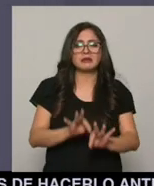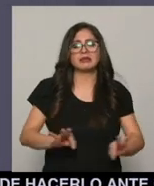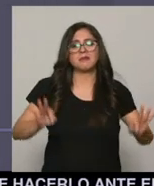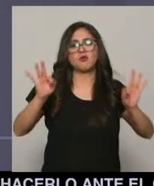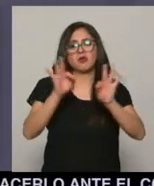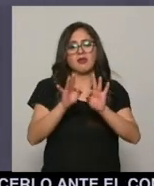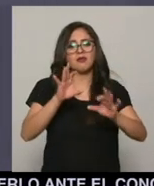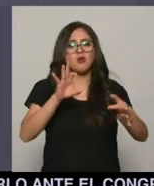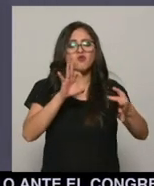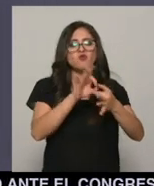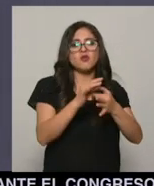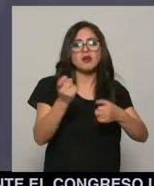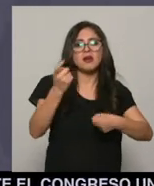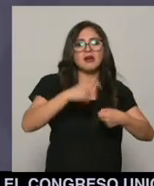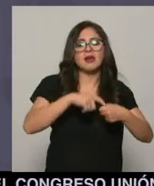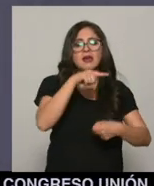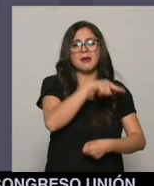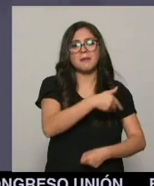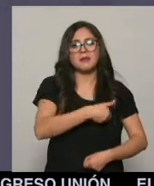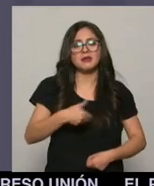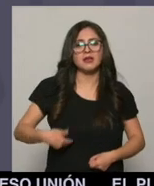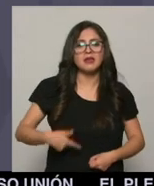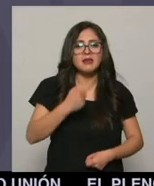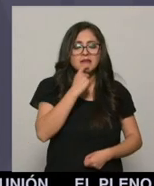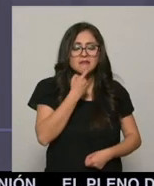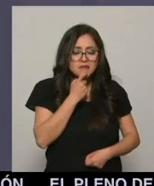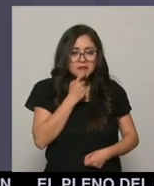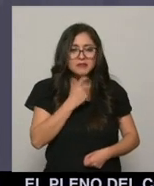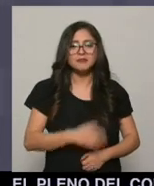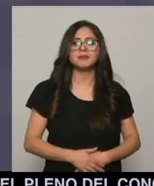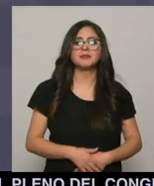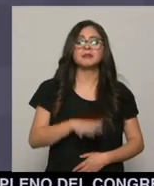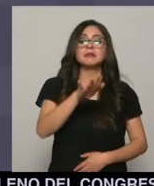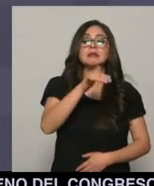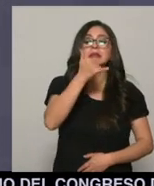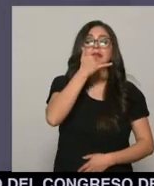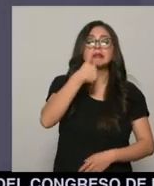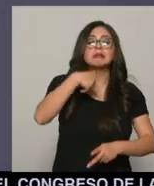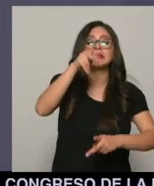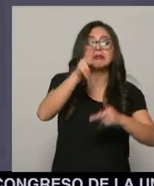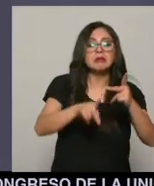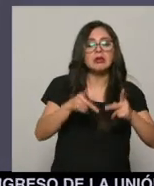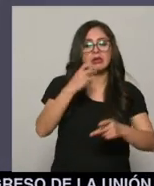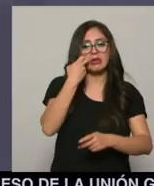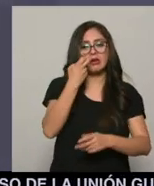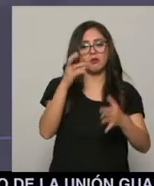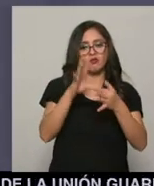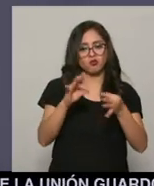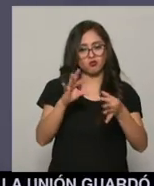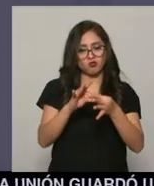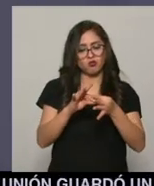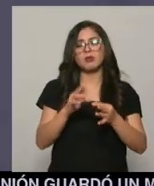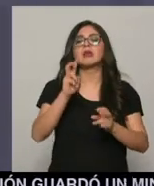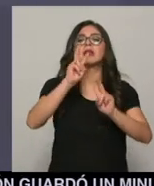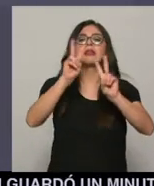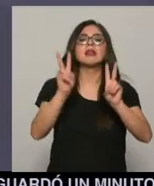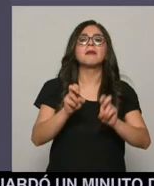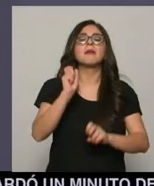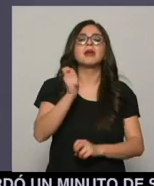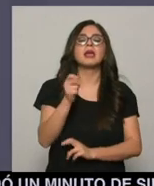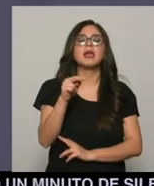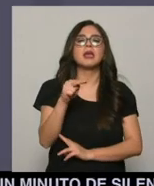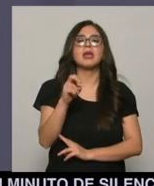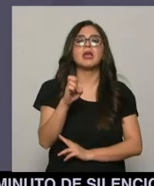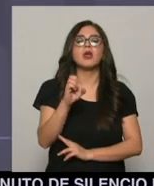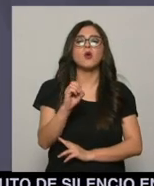con López Obrador, mi querido Reginaldo. Te quiero interrumpir porque hay que aclarar las dos cosas. Una, el tema del modelo neoliberal. Ahí sigue. El